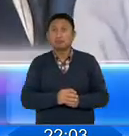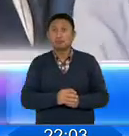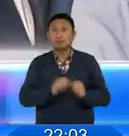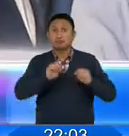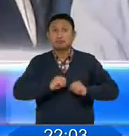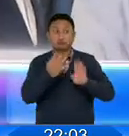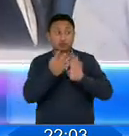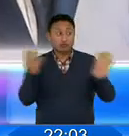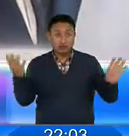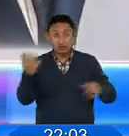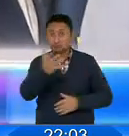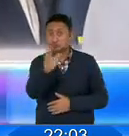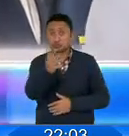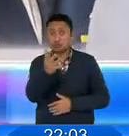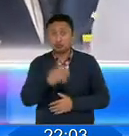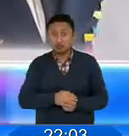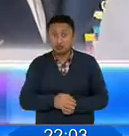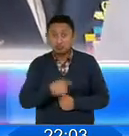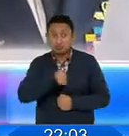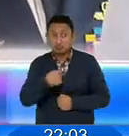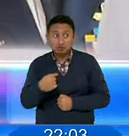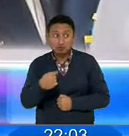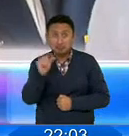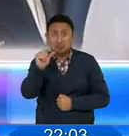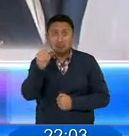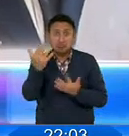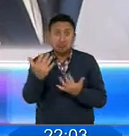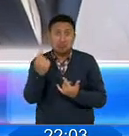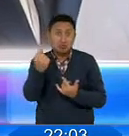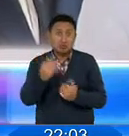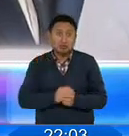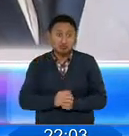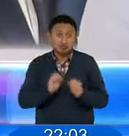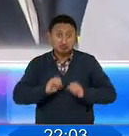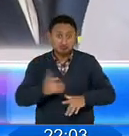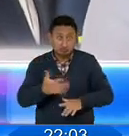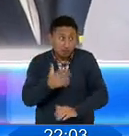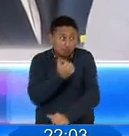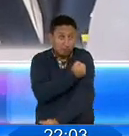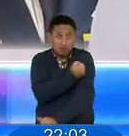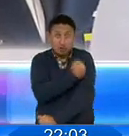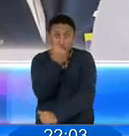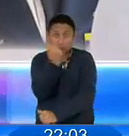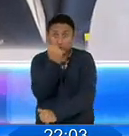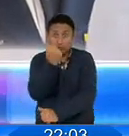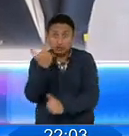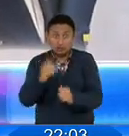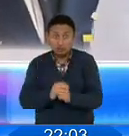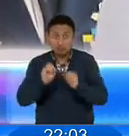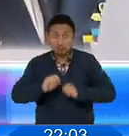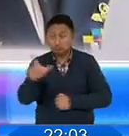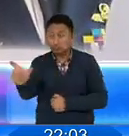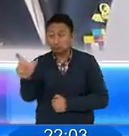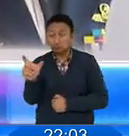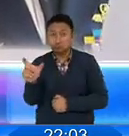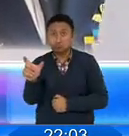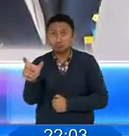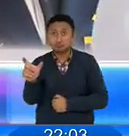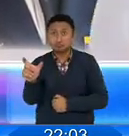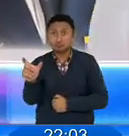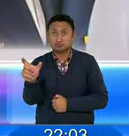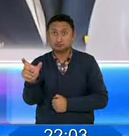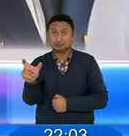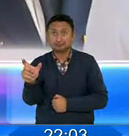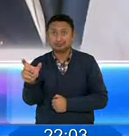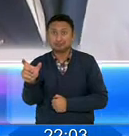larga, he tenido que esperar poco. Ya me han vacunado con la primera dosis, me han dado mi carnet y